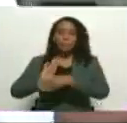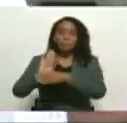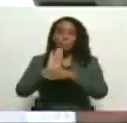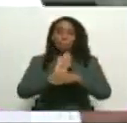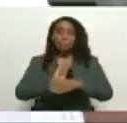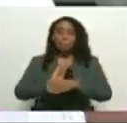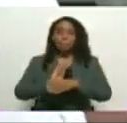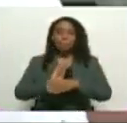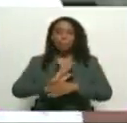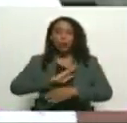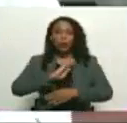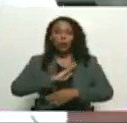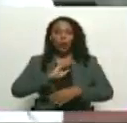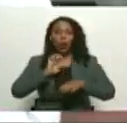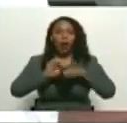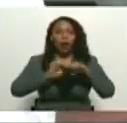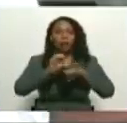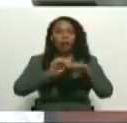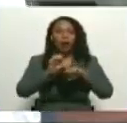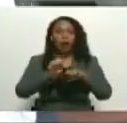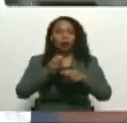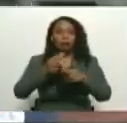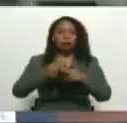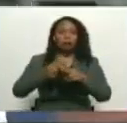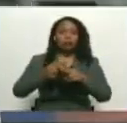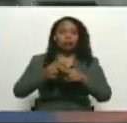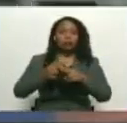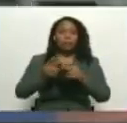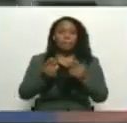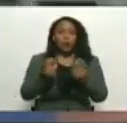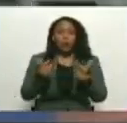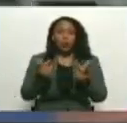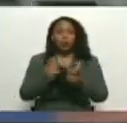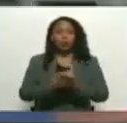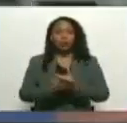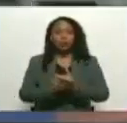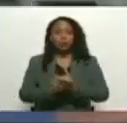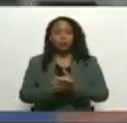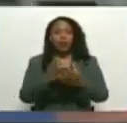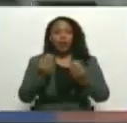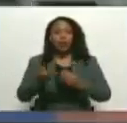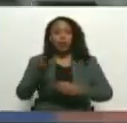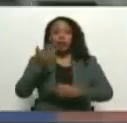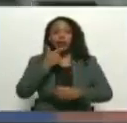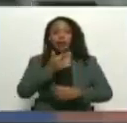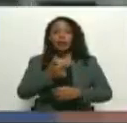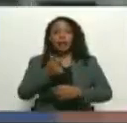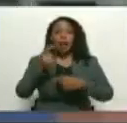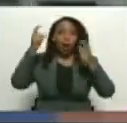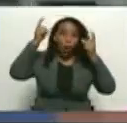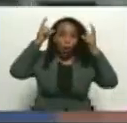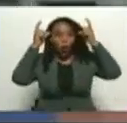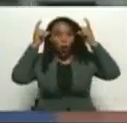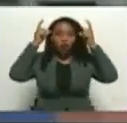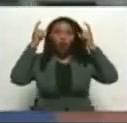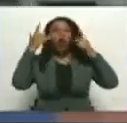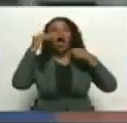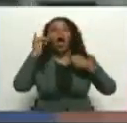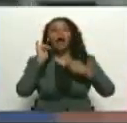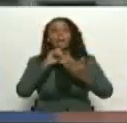de nuestras especies en peligro de extinción. Y es importante decir que el oso, como usted lo mencionaba, que solo